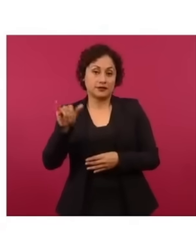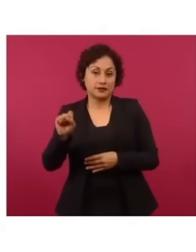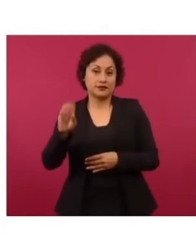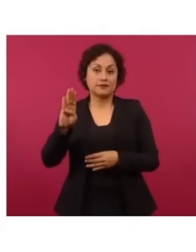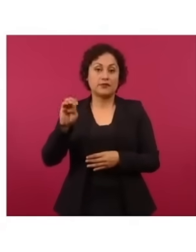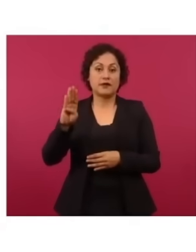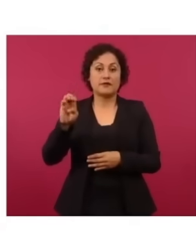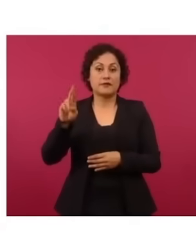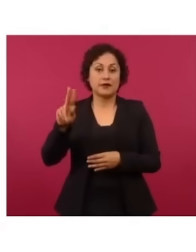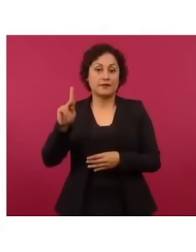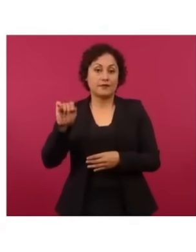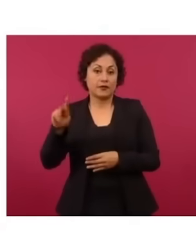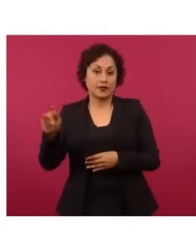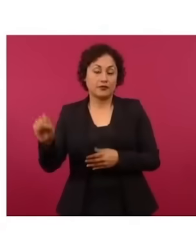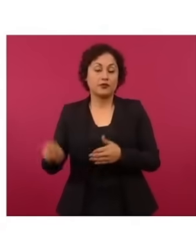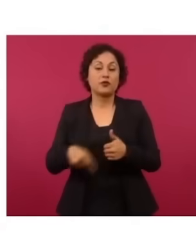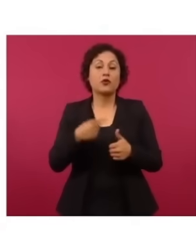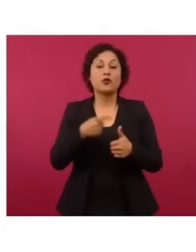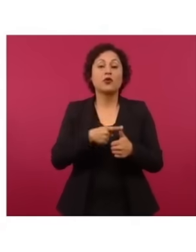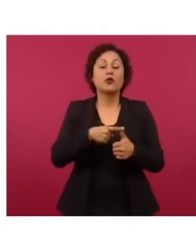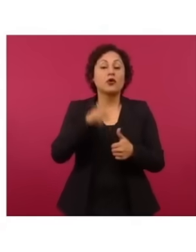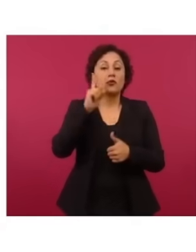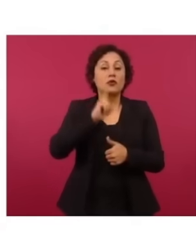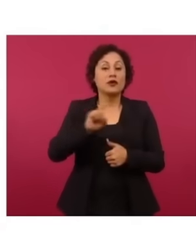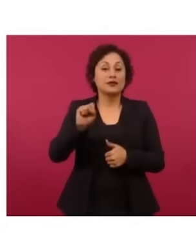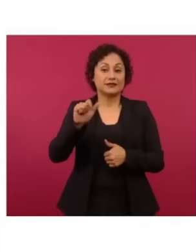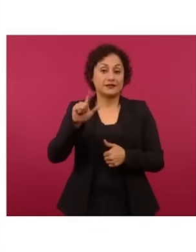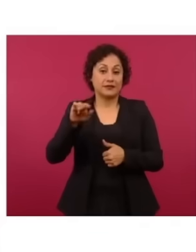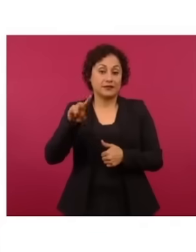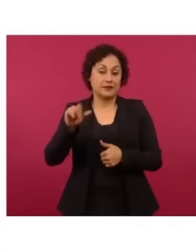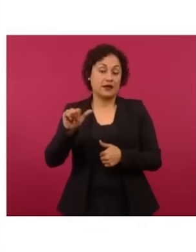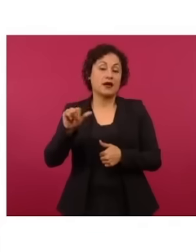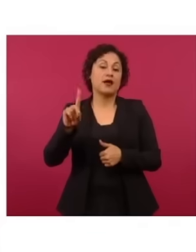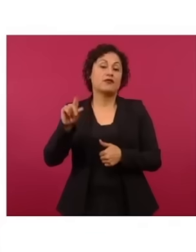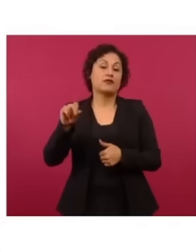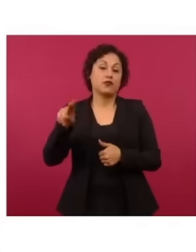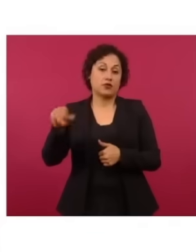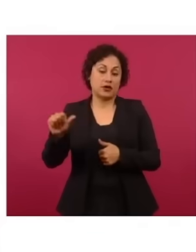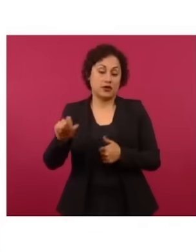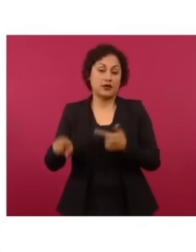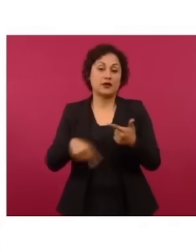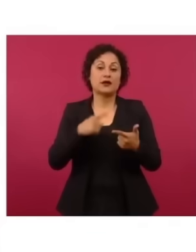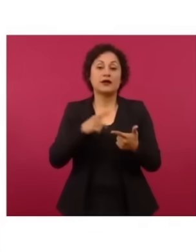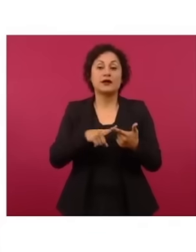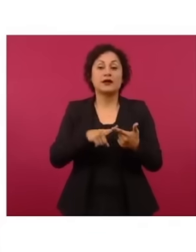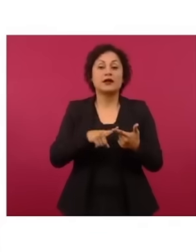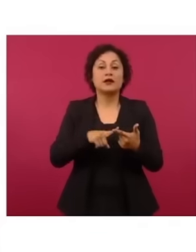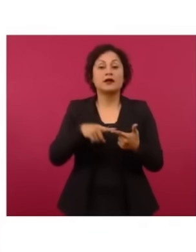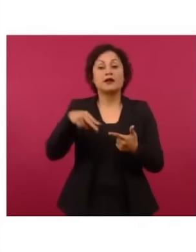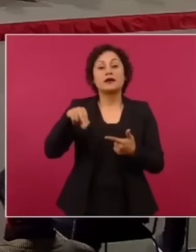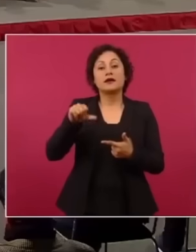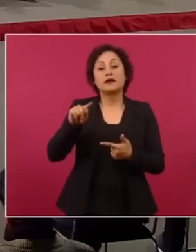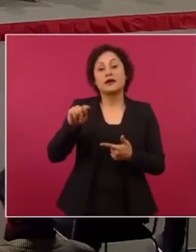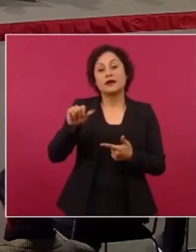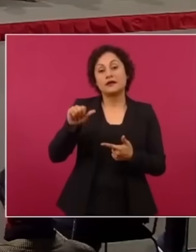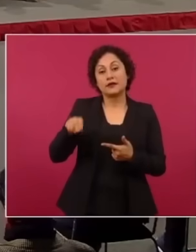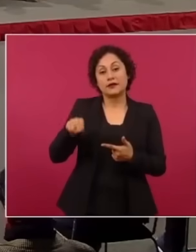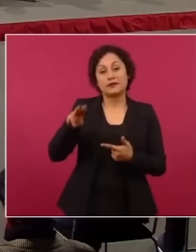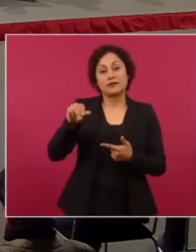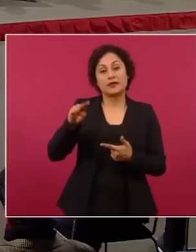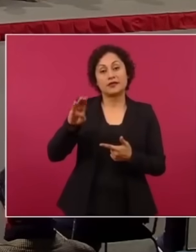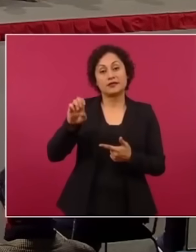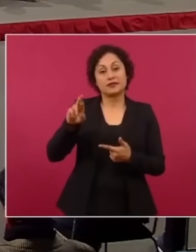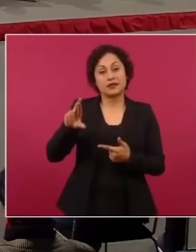Pinto, Silvia Donna Pinto de Weinberg, Nathan Vancier